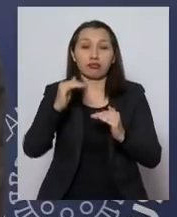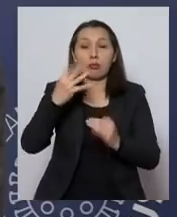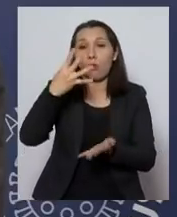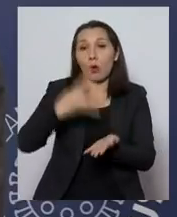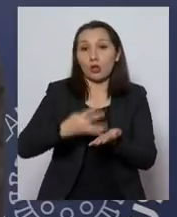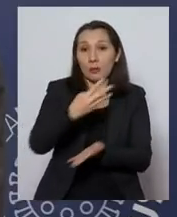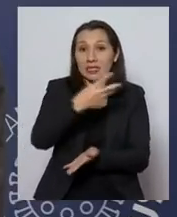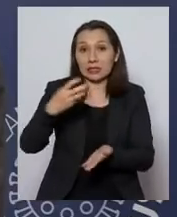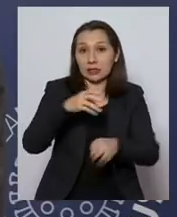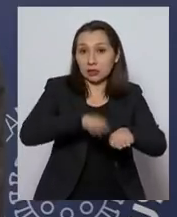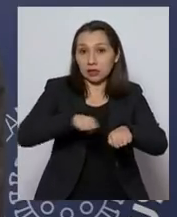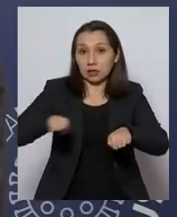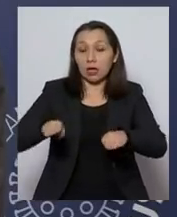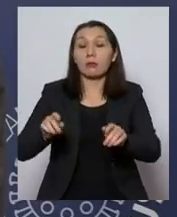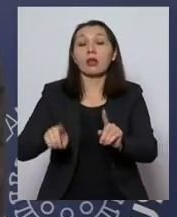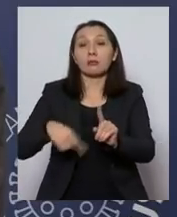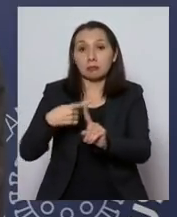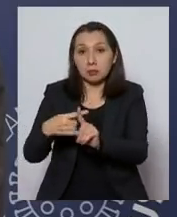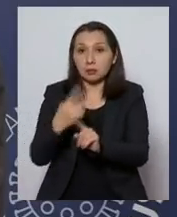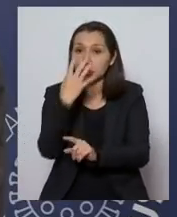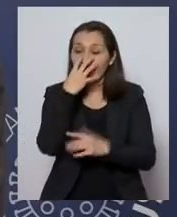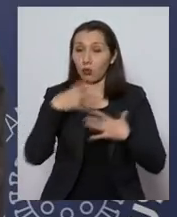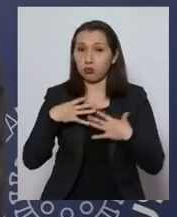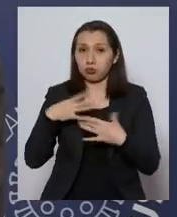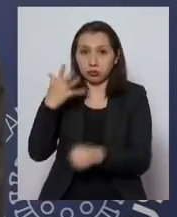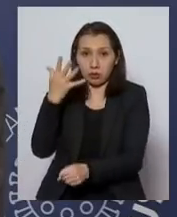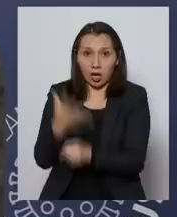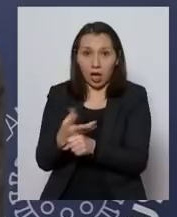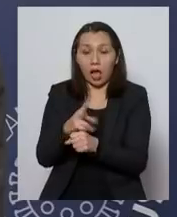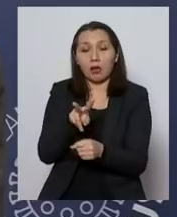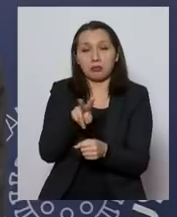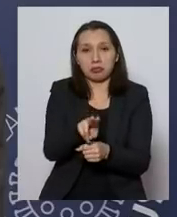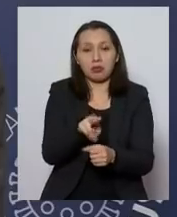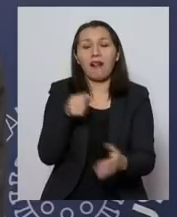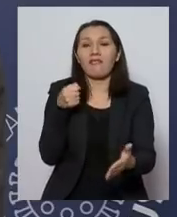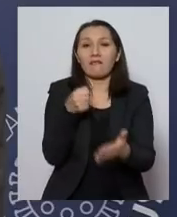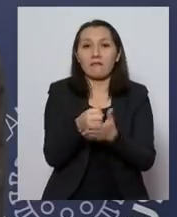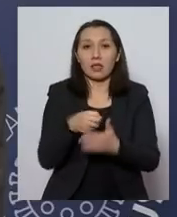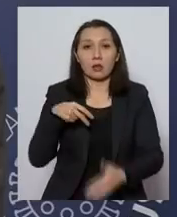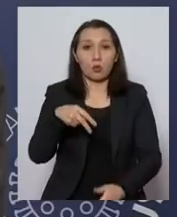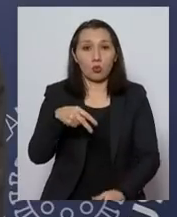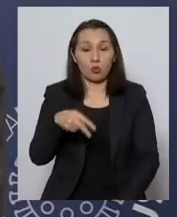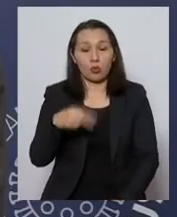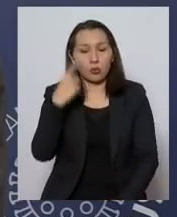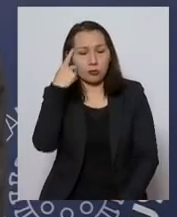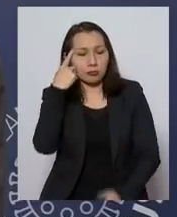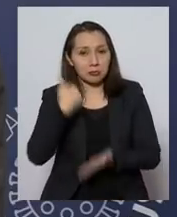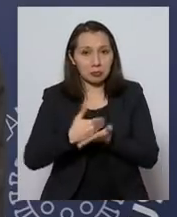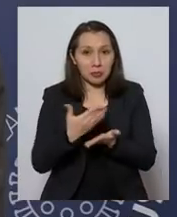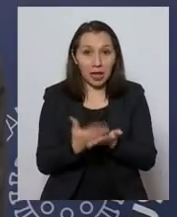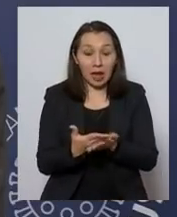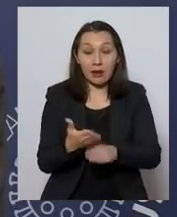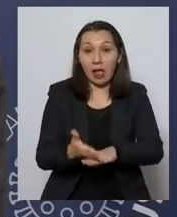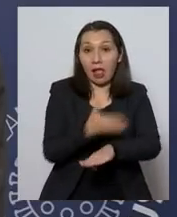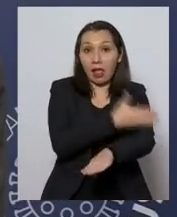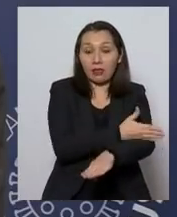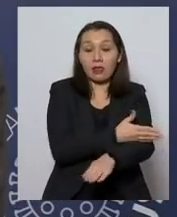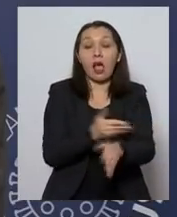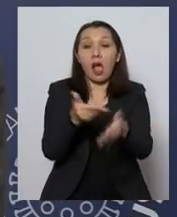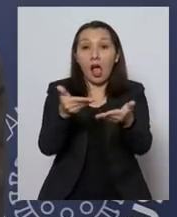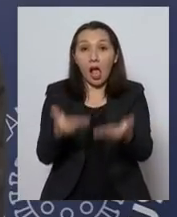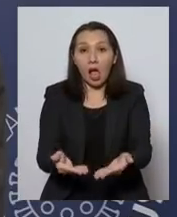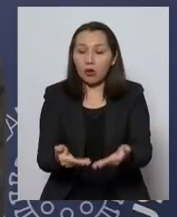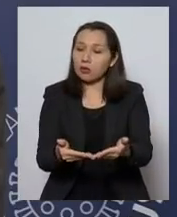4.300 camas con ventilación mecánica a fines de junio, ese compromiso hoy día